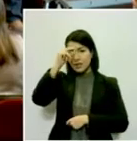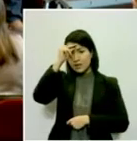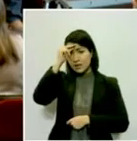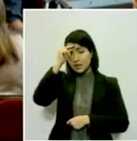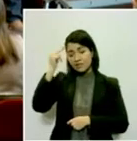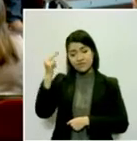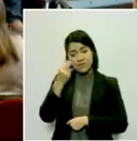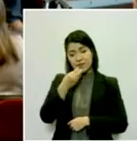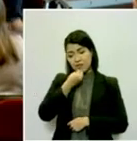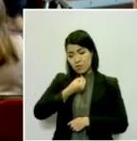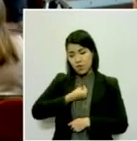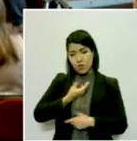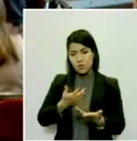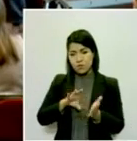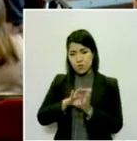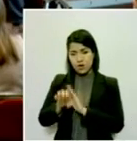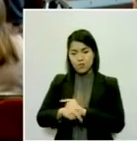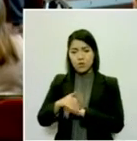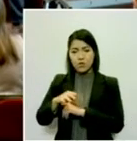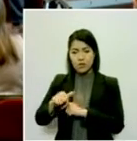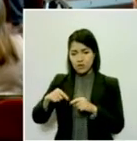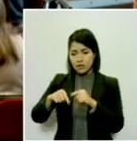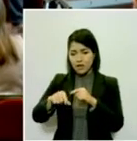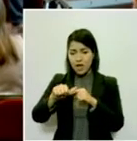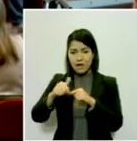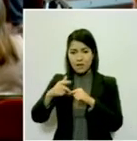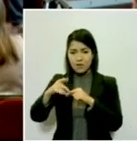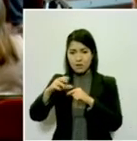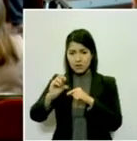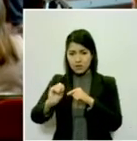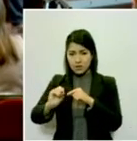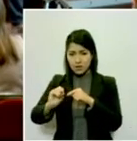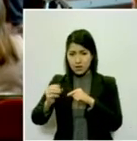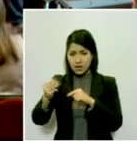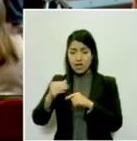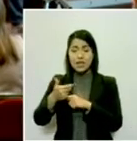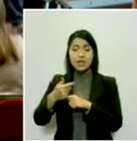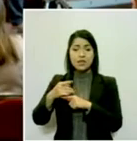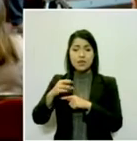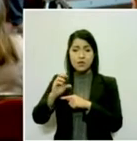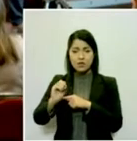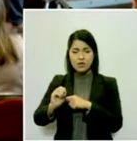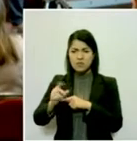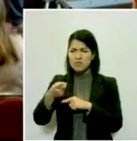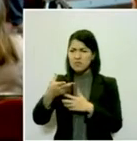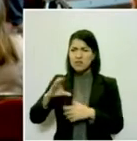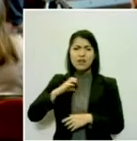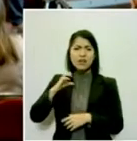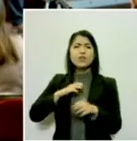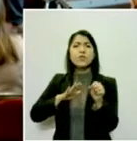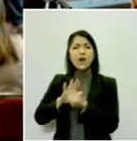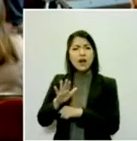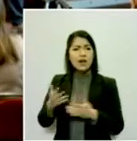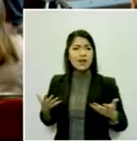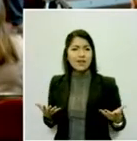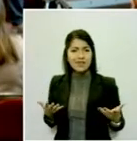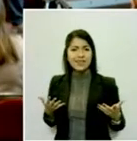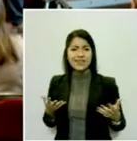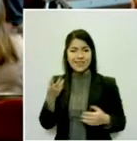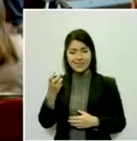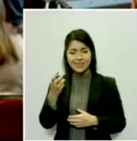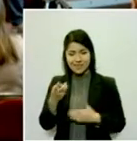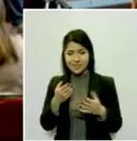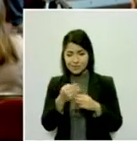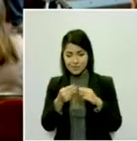hay de otra en el tramo, sobre todo Puruándiro, Angamacutiro. Dice que sea concreto hidráulico. ¿De qué calidad va a ser estos tipos